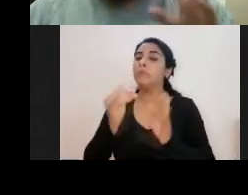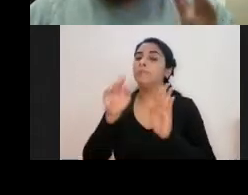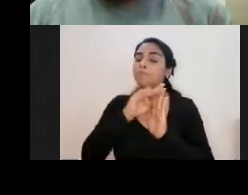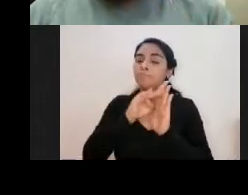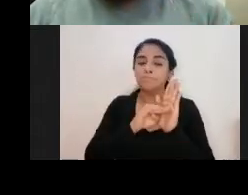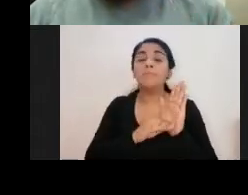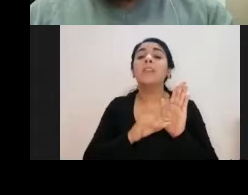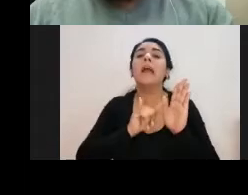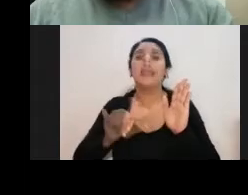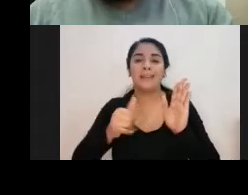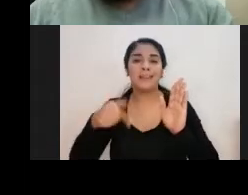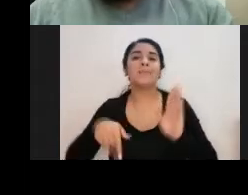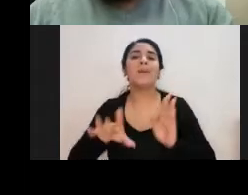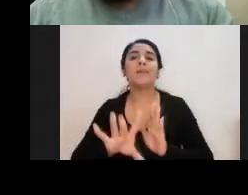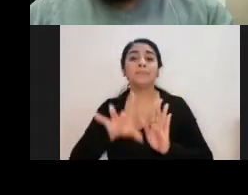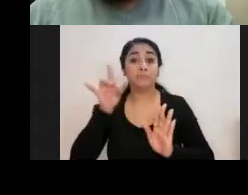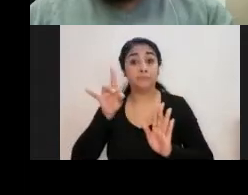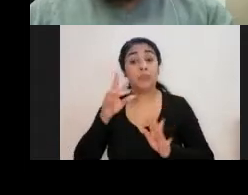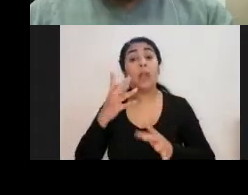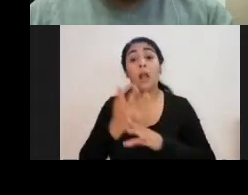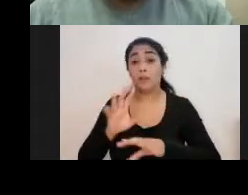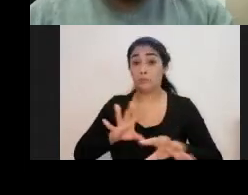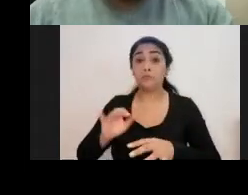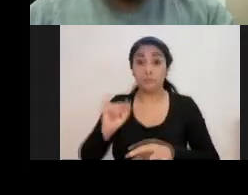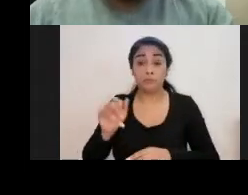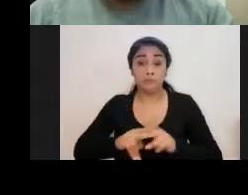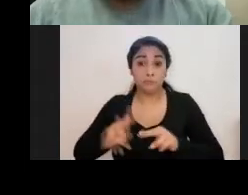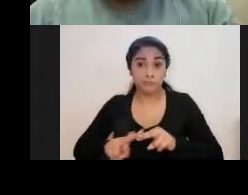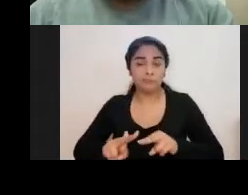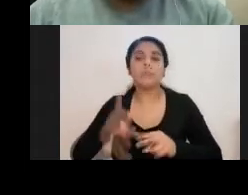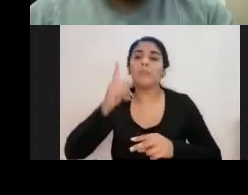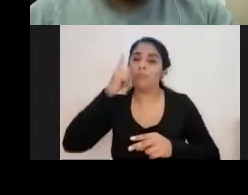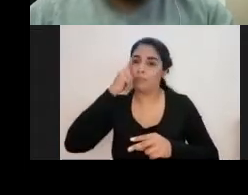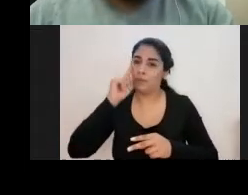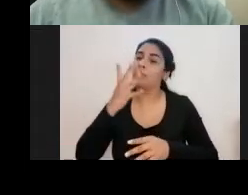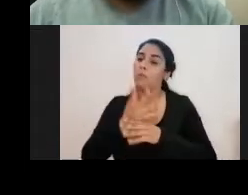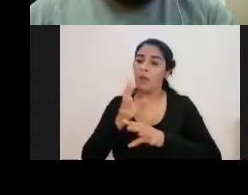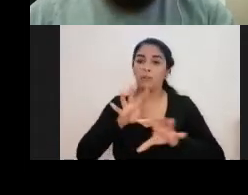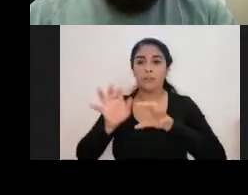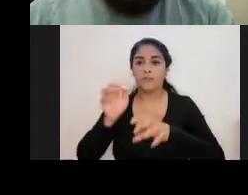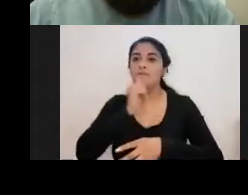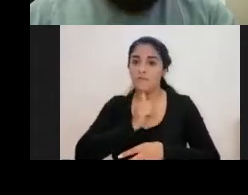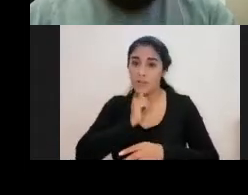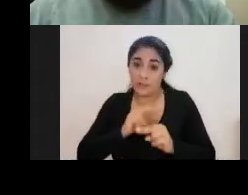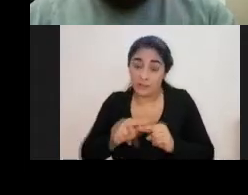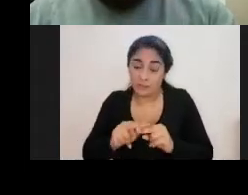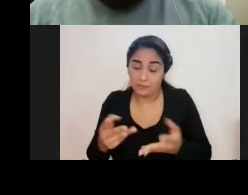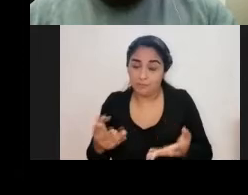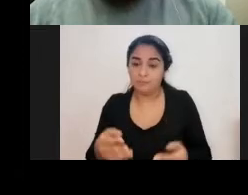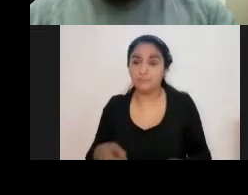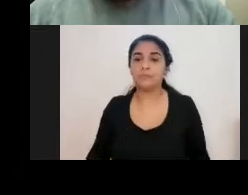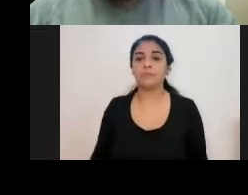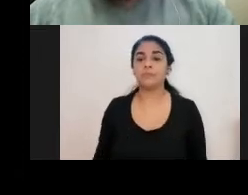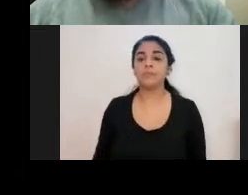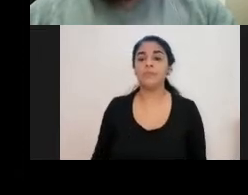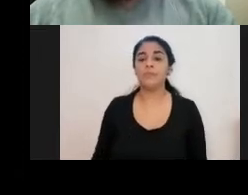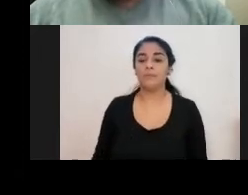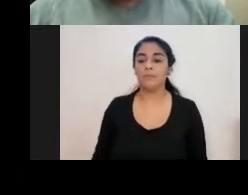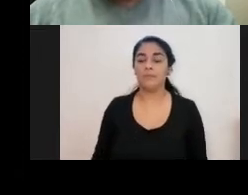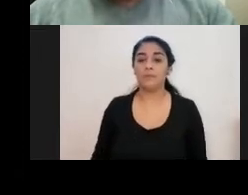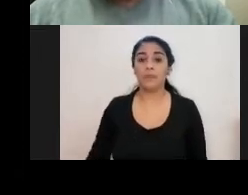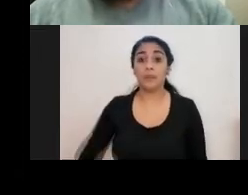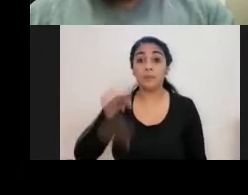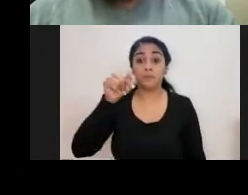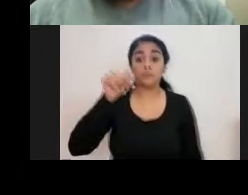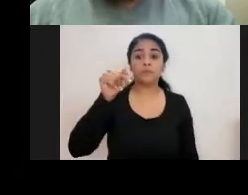Hay cosas que sí hemos hecho, ¿sí? Pero hay muchas cosas que faltan por hacer. Y el tercer